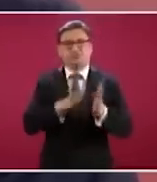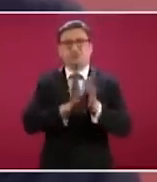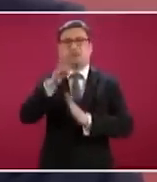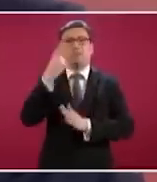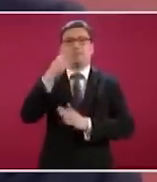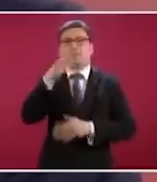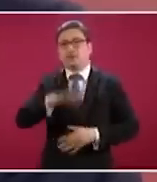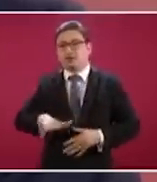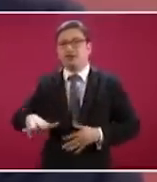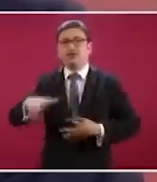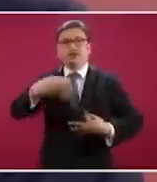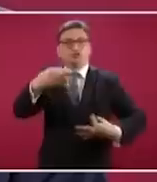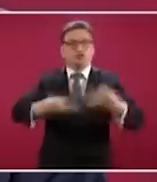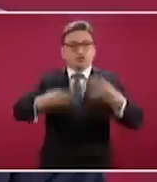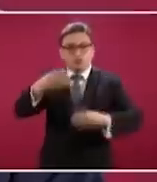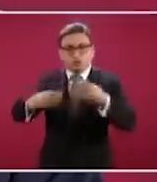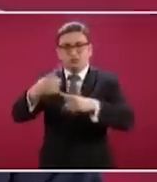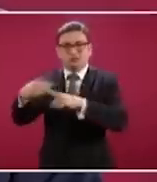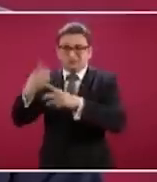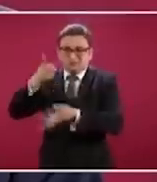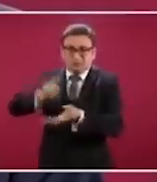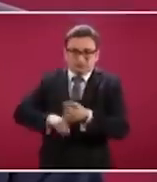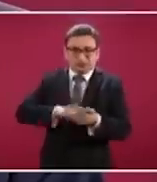limpiar de